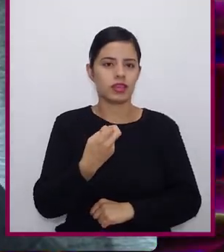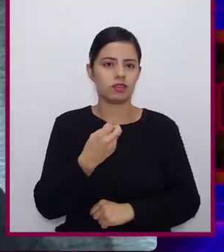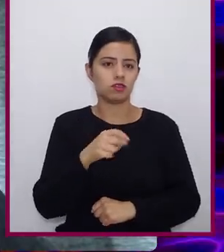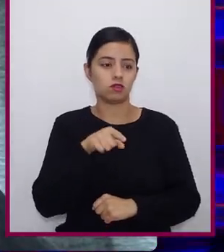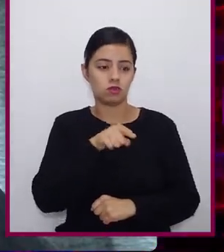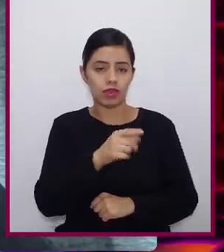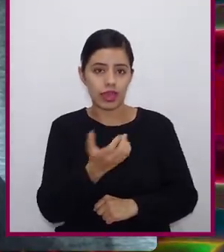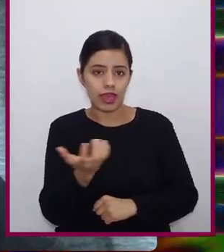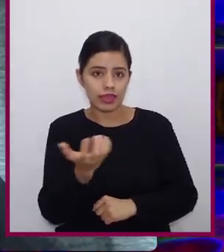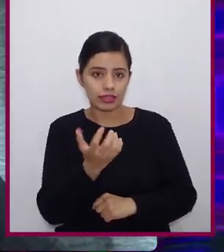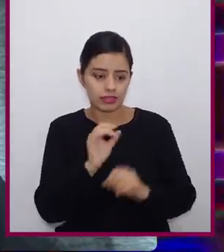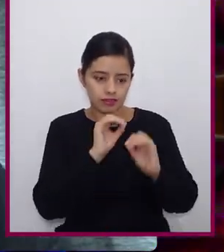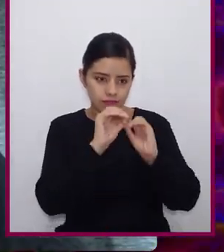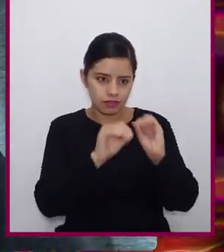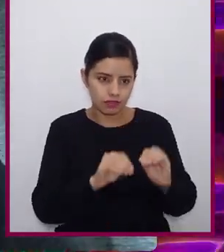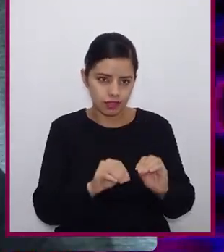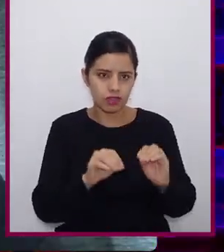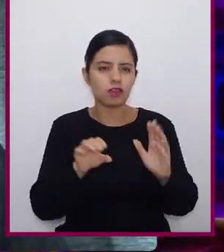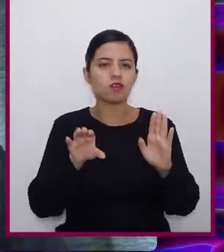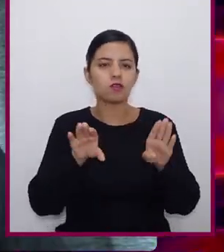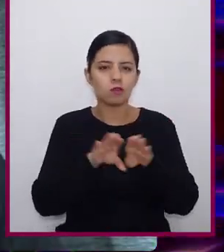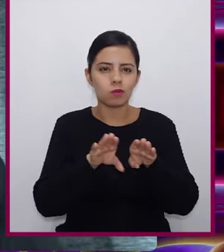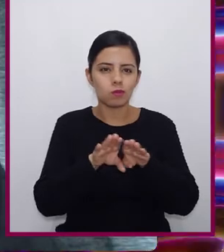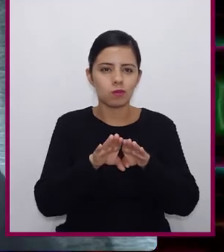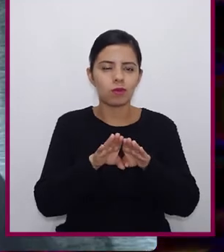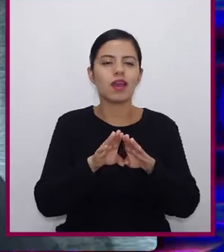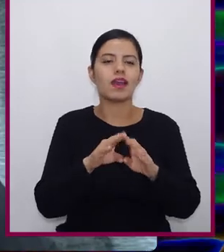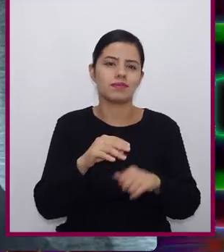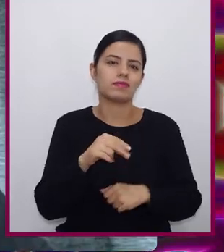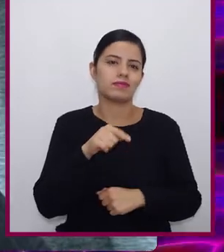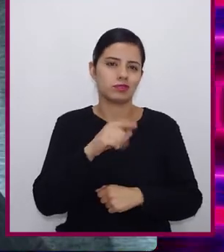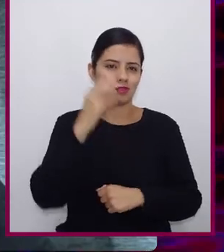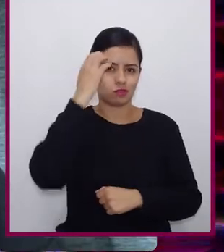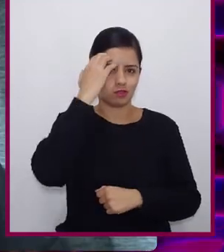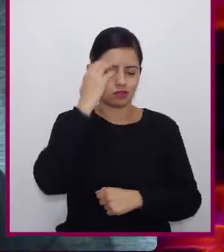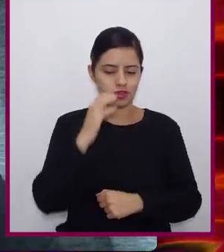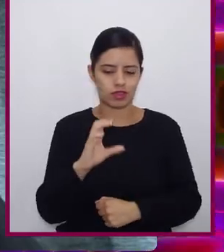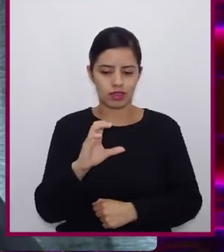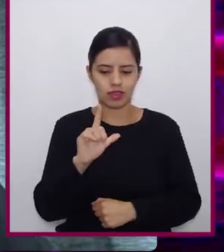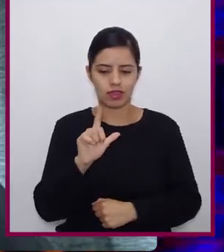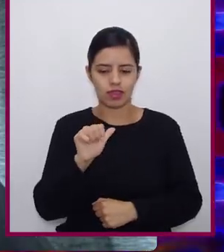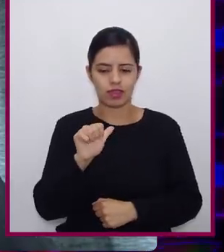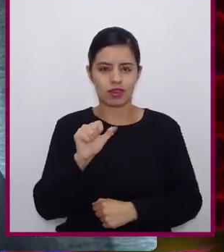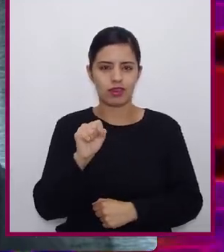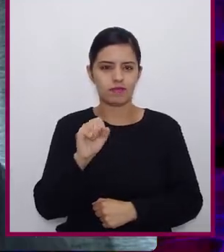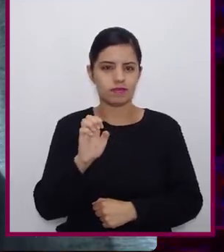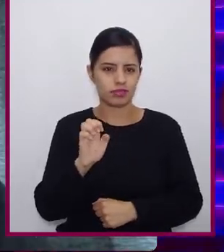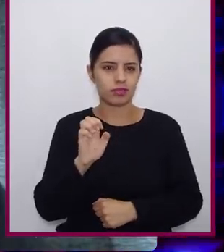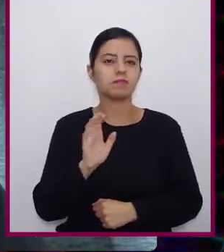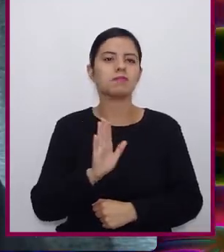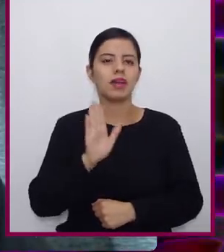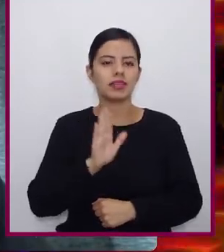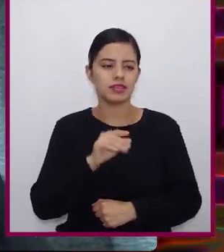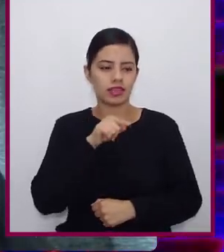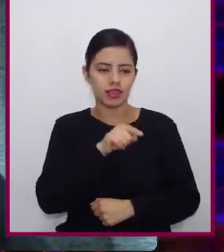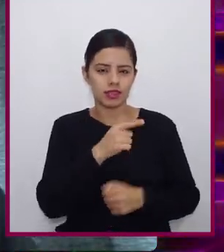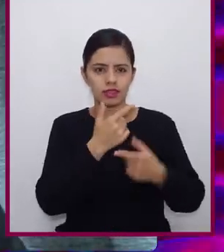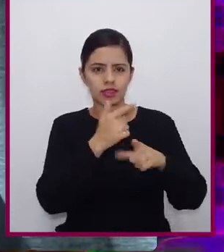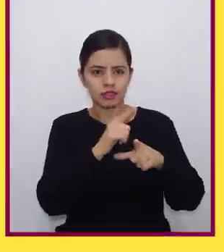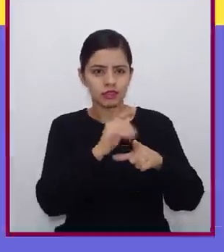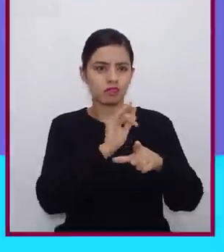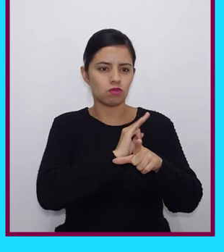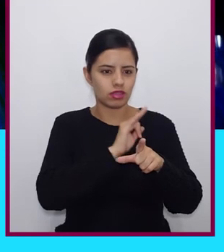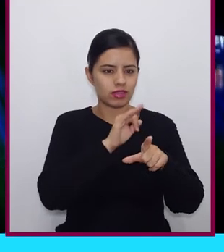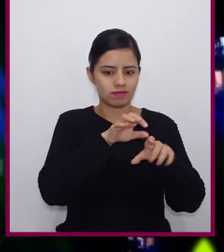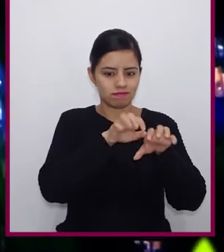plantillas, y estas las conocemos como clases. Estas clases pues nos sirven como plantilla para crear nuevos objetos o para crear instancias de